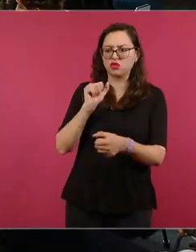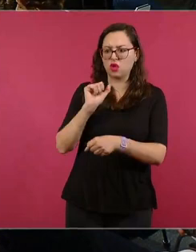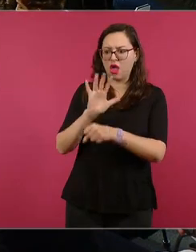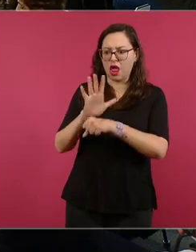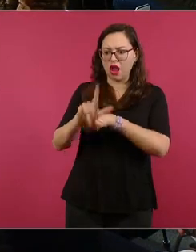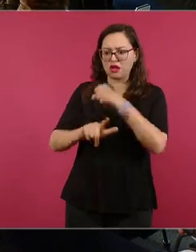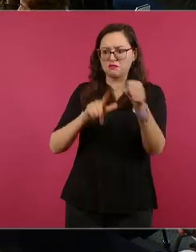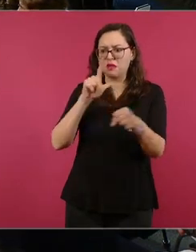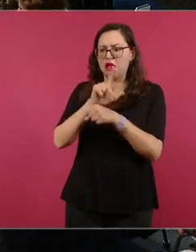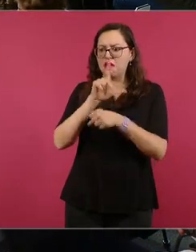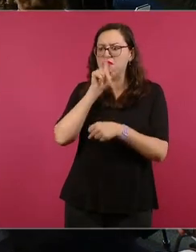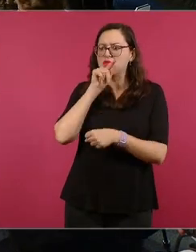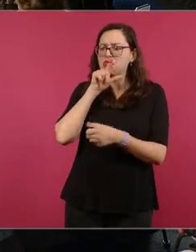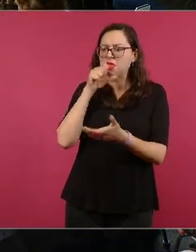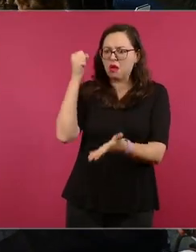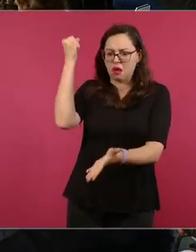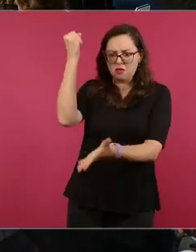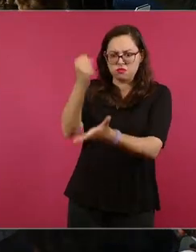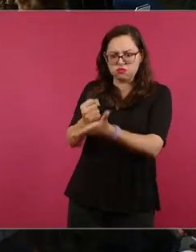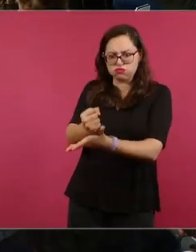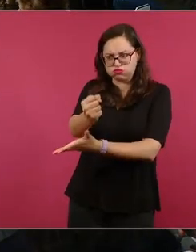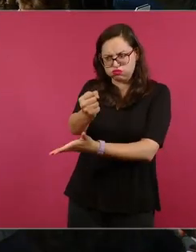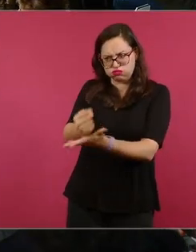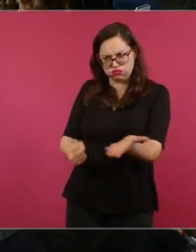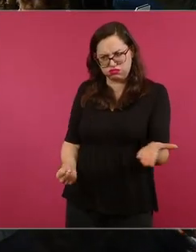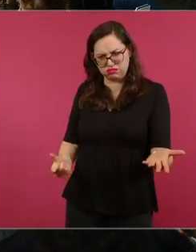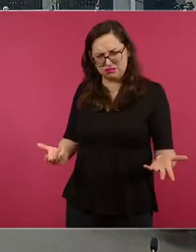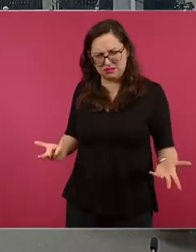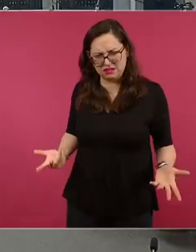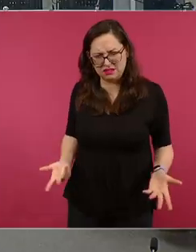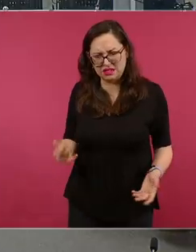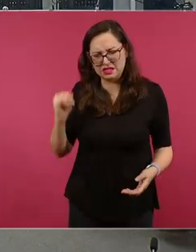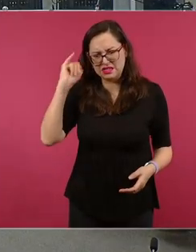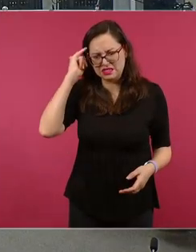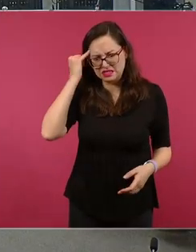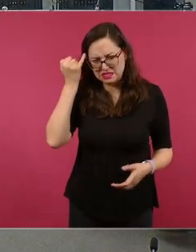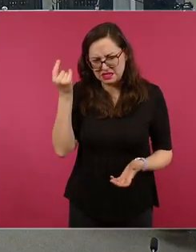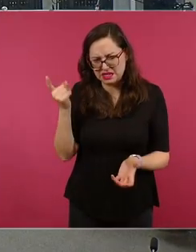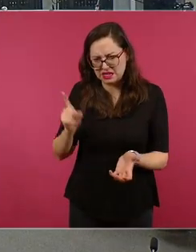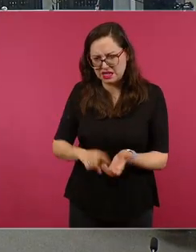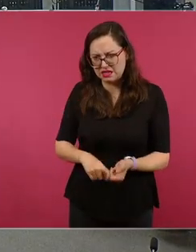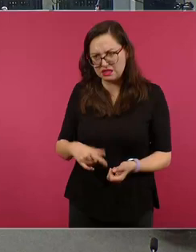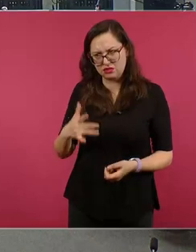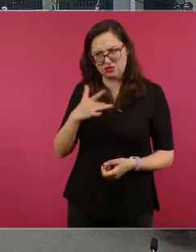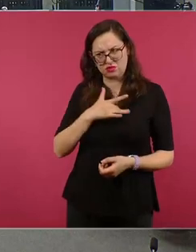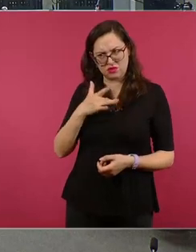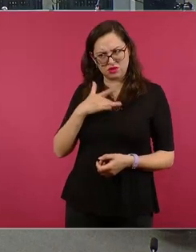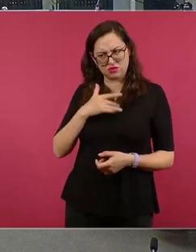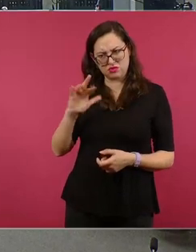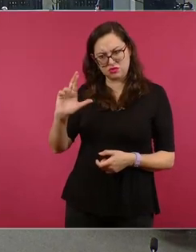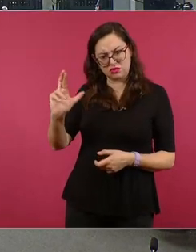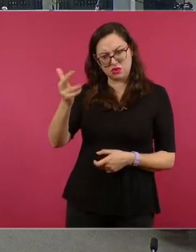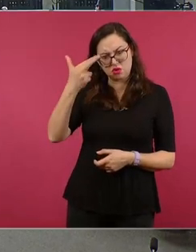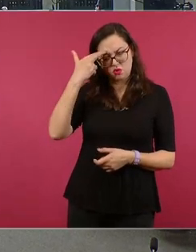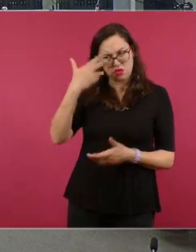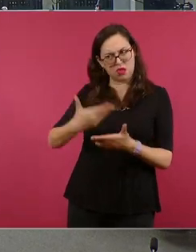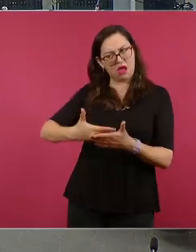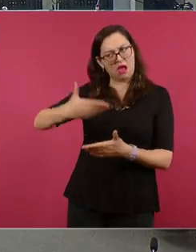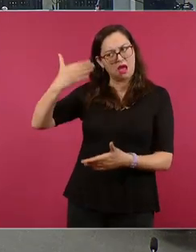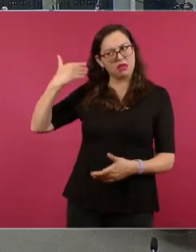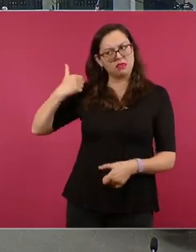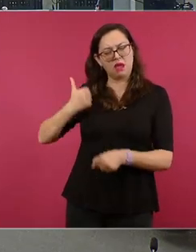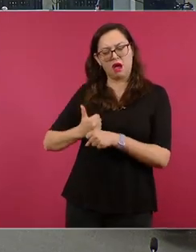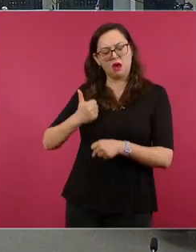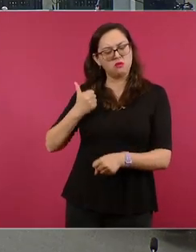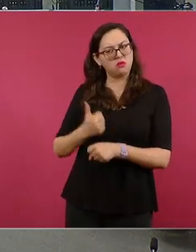lo secundaron, a que escuchen dentro de su corazón indígena la sabiduría de sus abuelos arriba mencionados y que se enteren